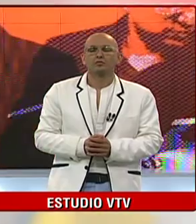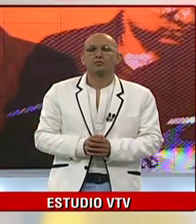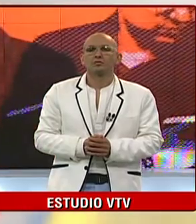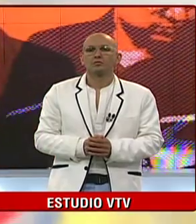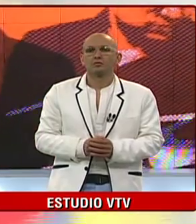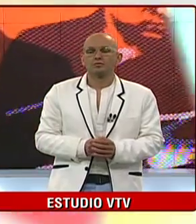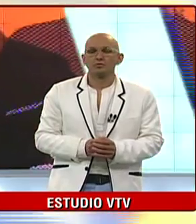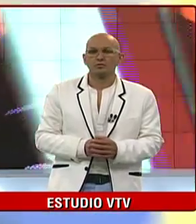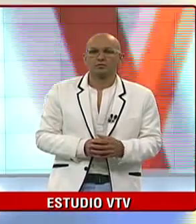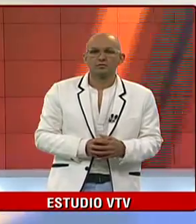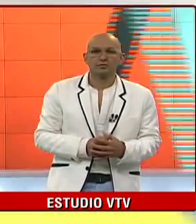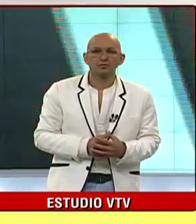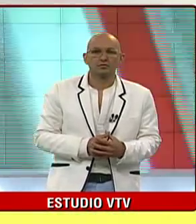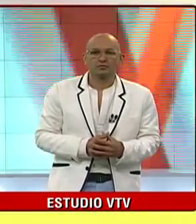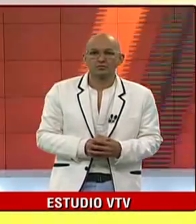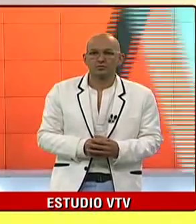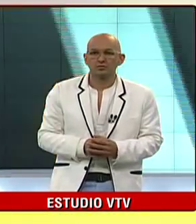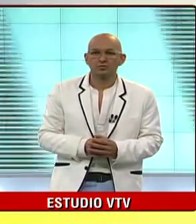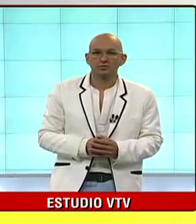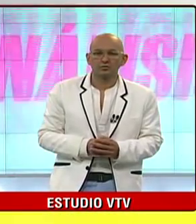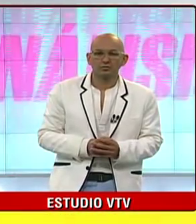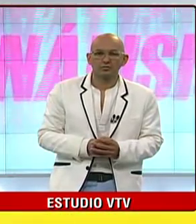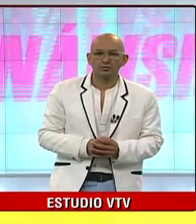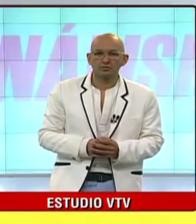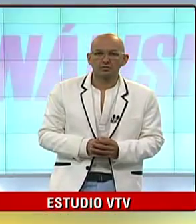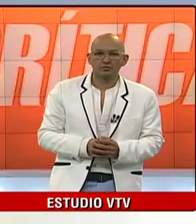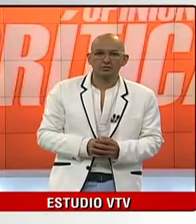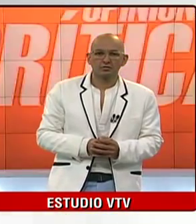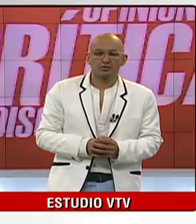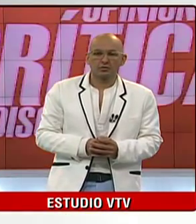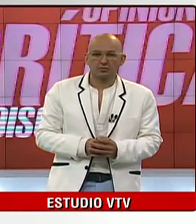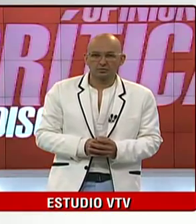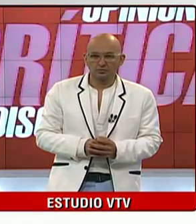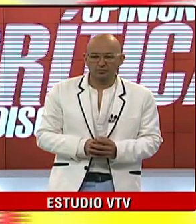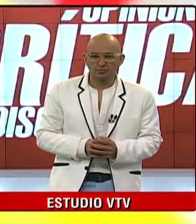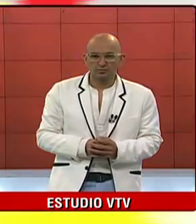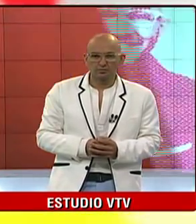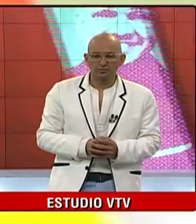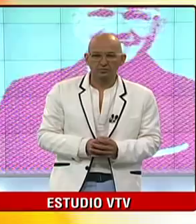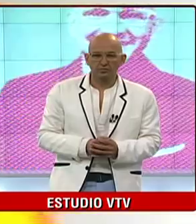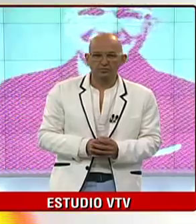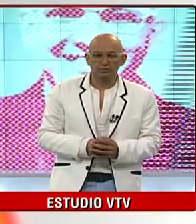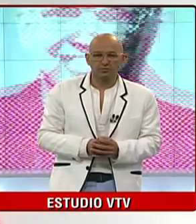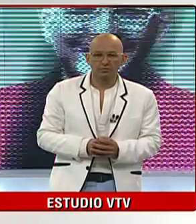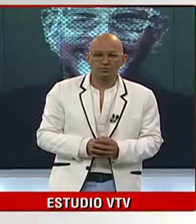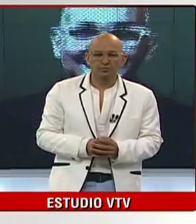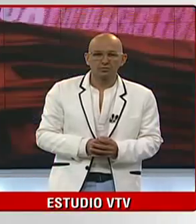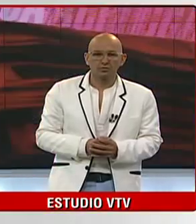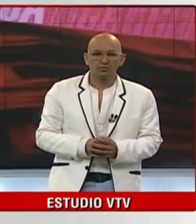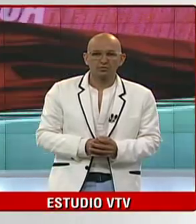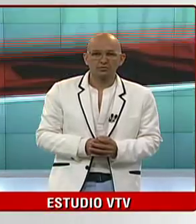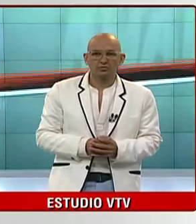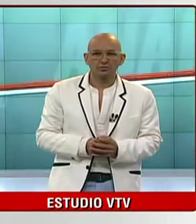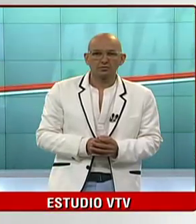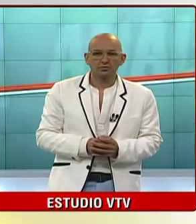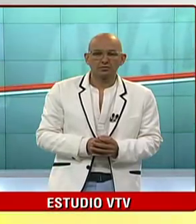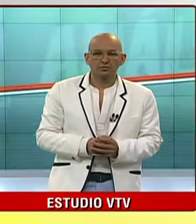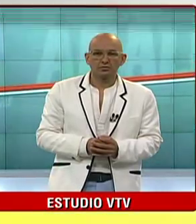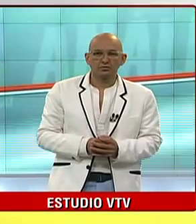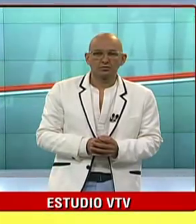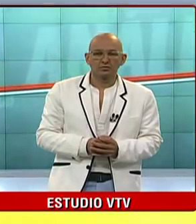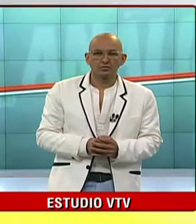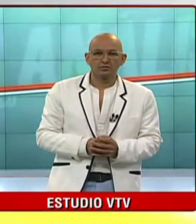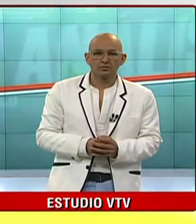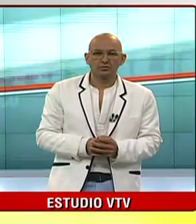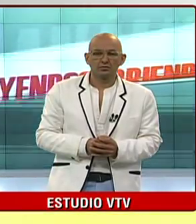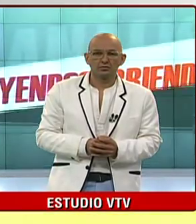Yo soy el más interesado que se den las elecciones parlamentarias. Además, es nuestra obligación hacerlas.